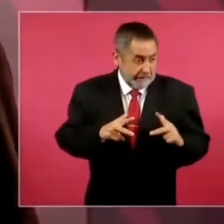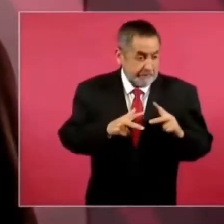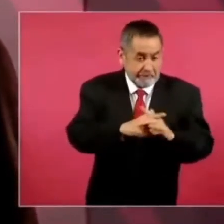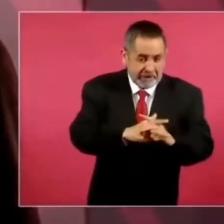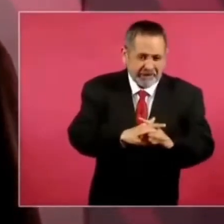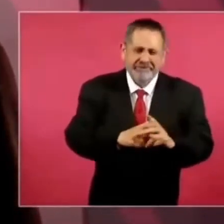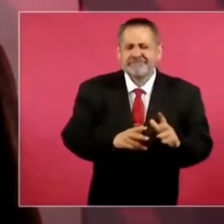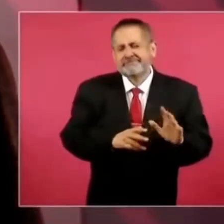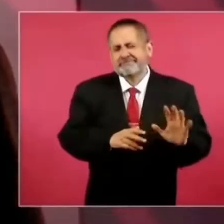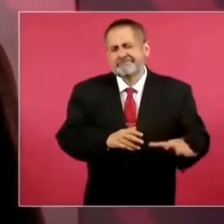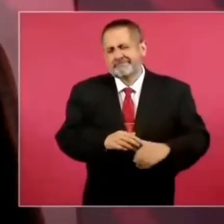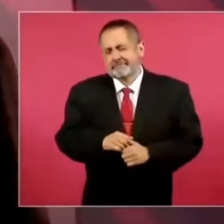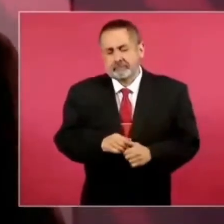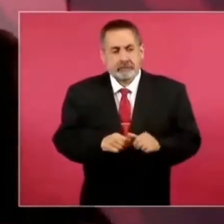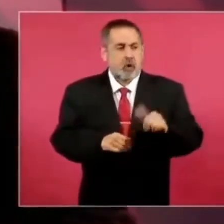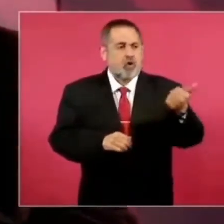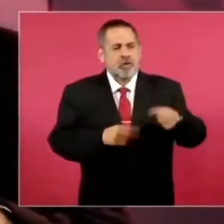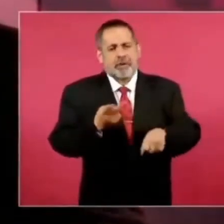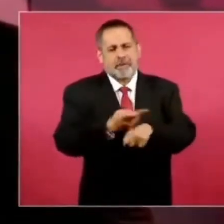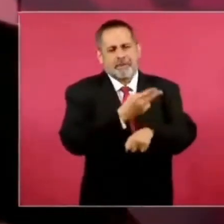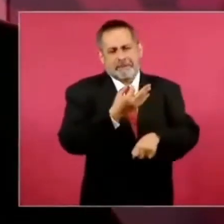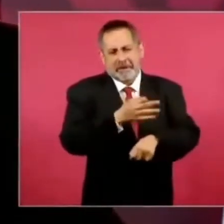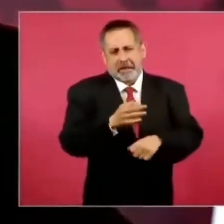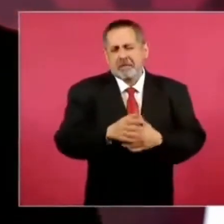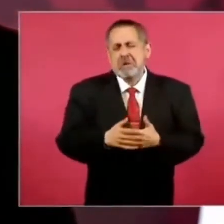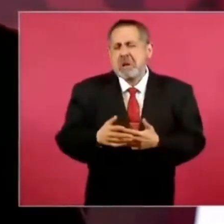Hay cosas más groseras, ¿no? Piñazo.